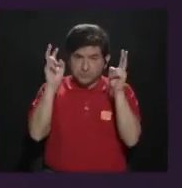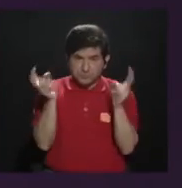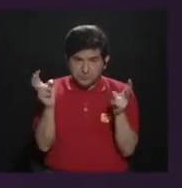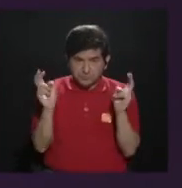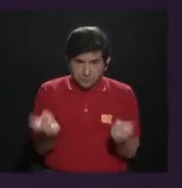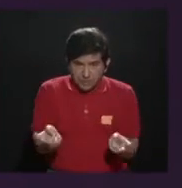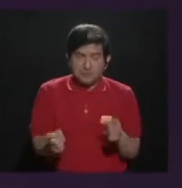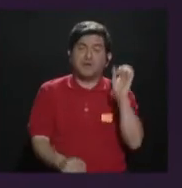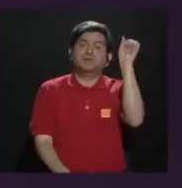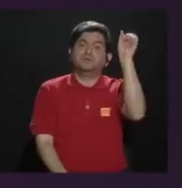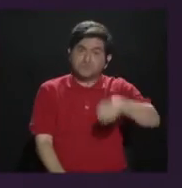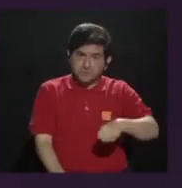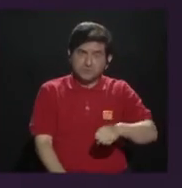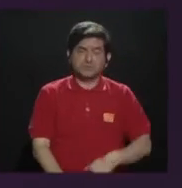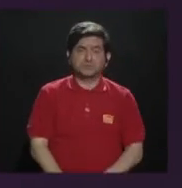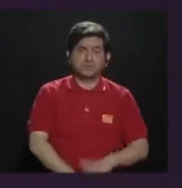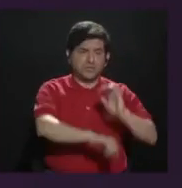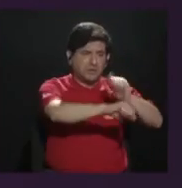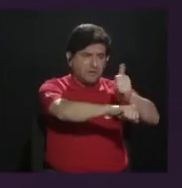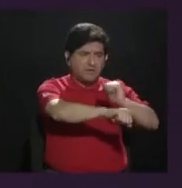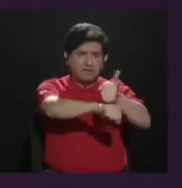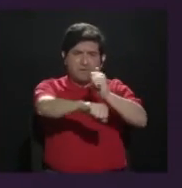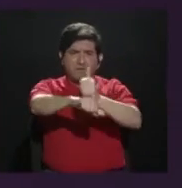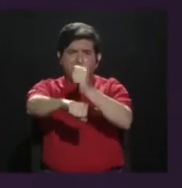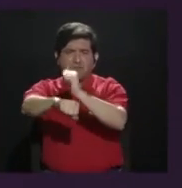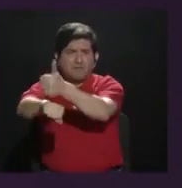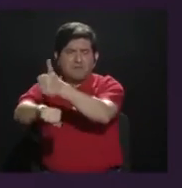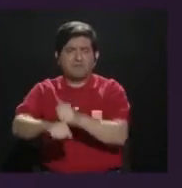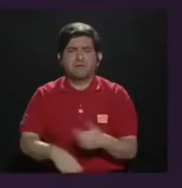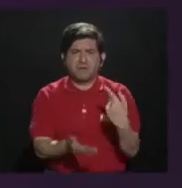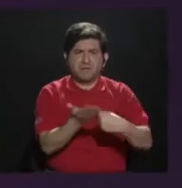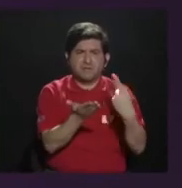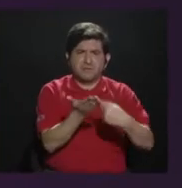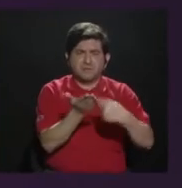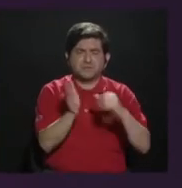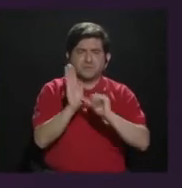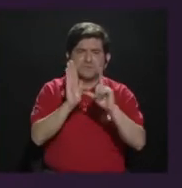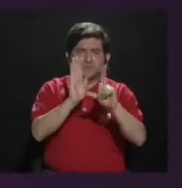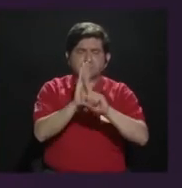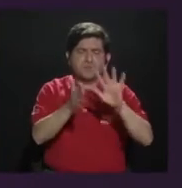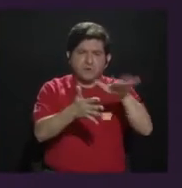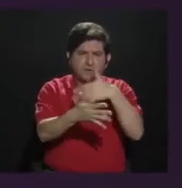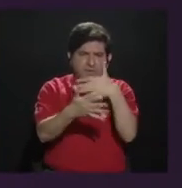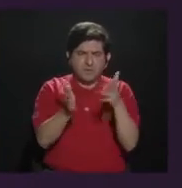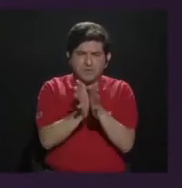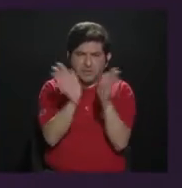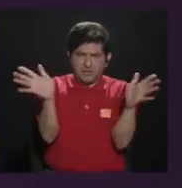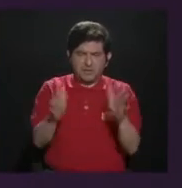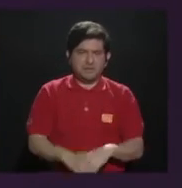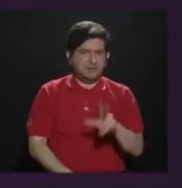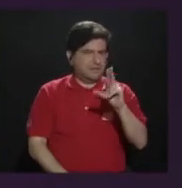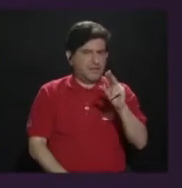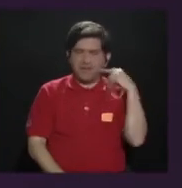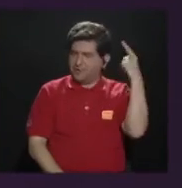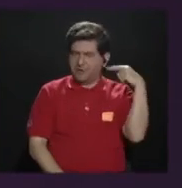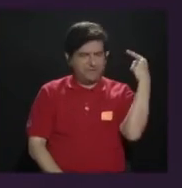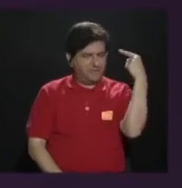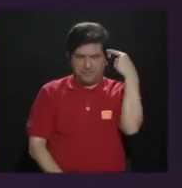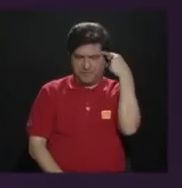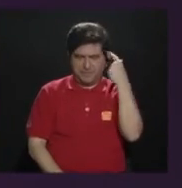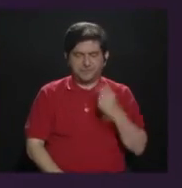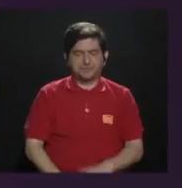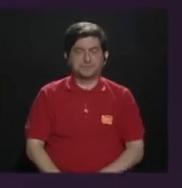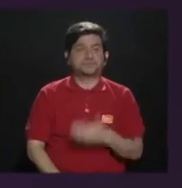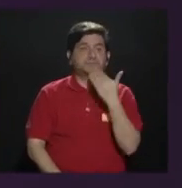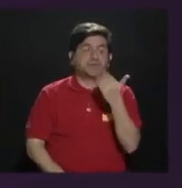que vienen instalándose tanto en el debate parlamentario como en la agenda pública, no aún en la agenda de los gobiernos, gracias a